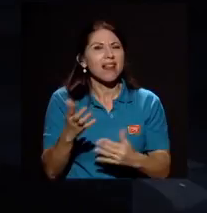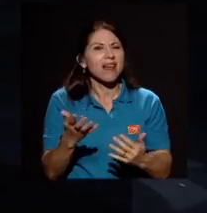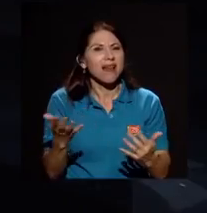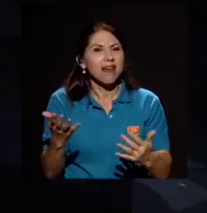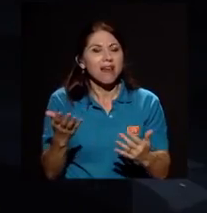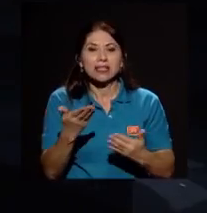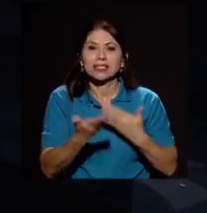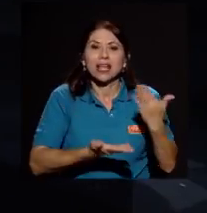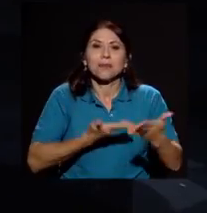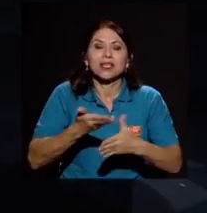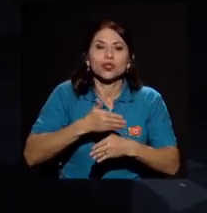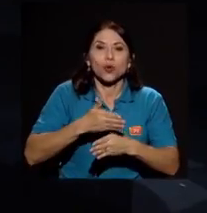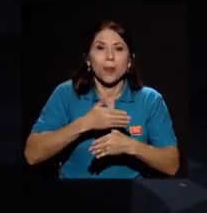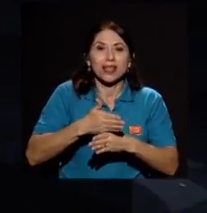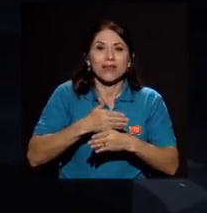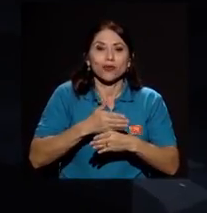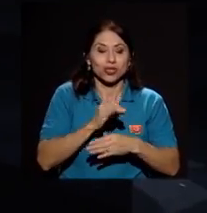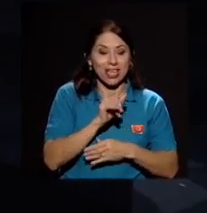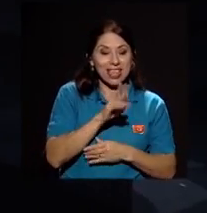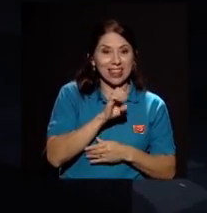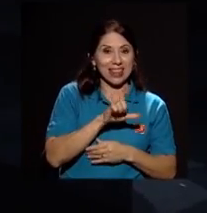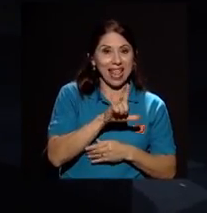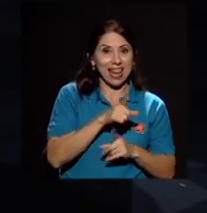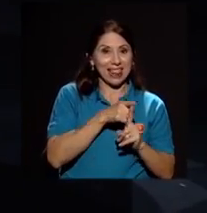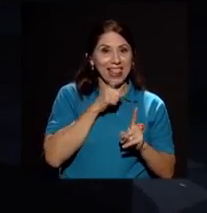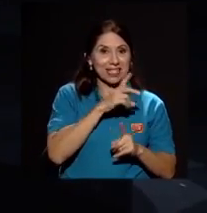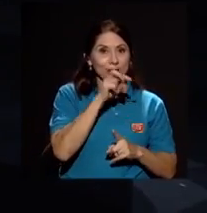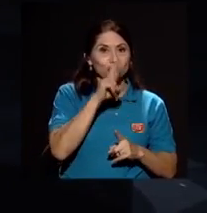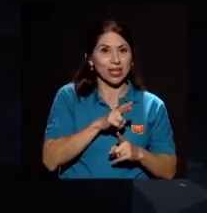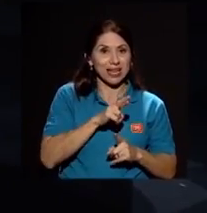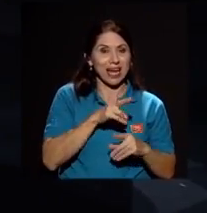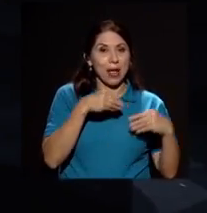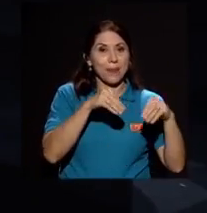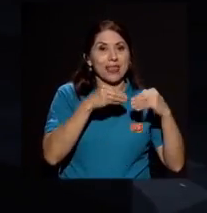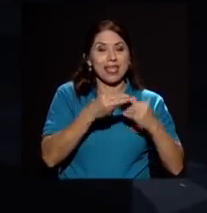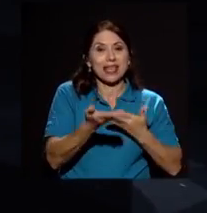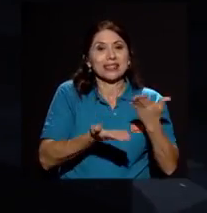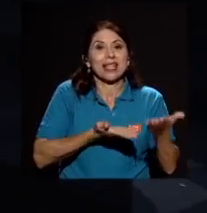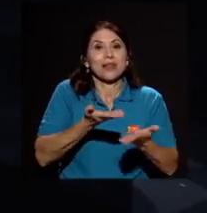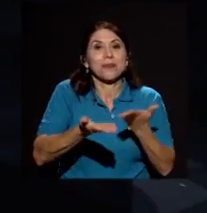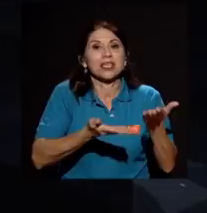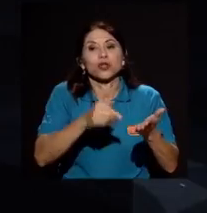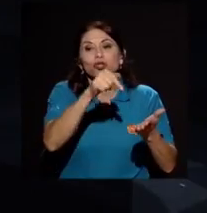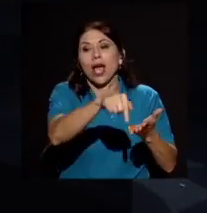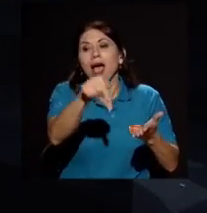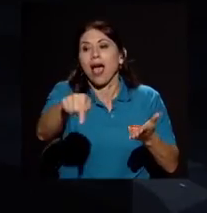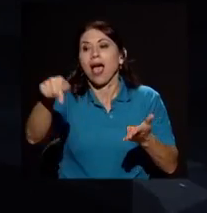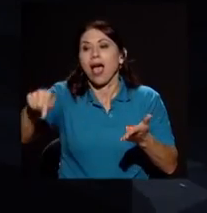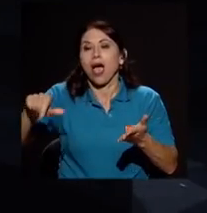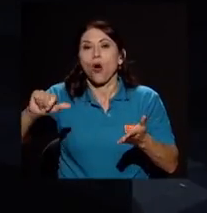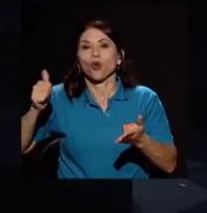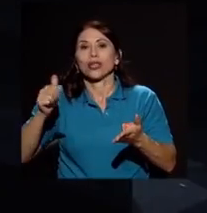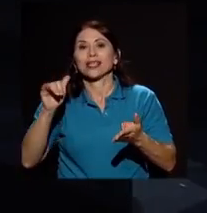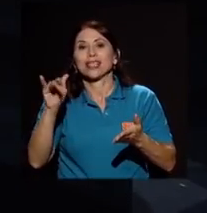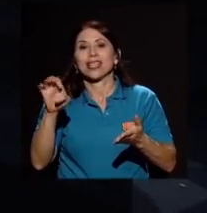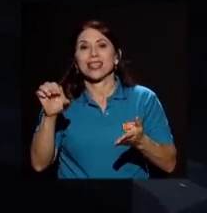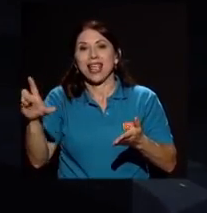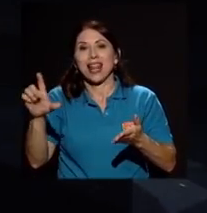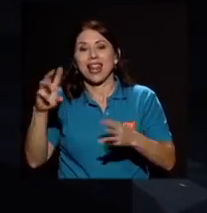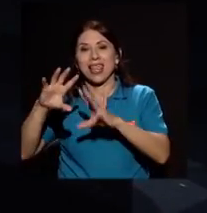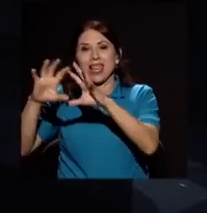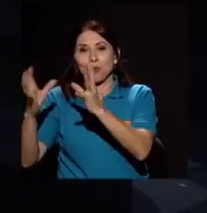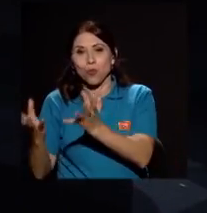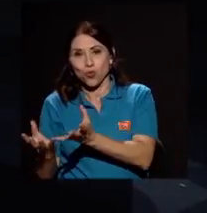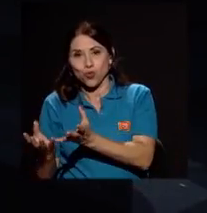que intel le vendía desde costa rica a otras filiales de intel en el mundo y un 90 por ciento seguía siendo la